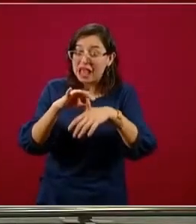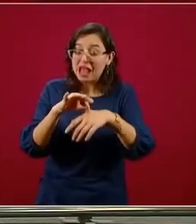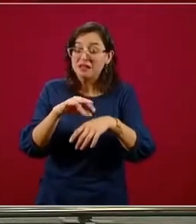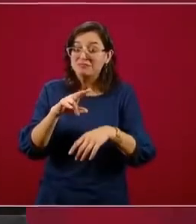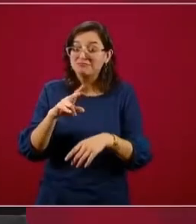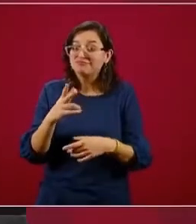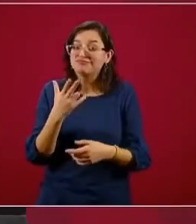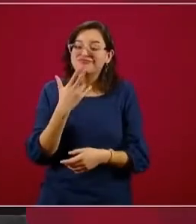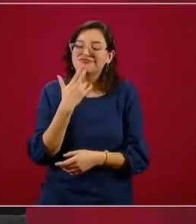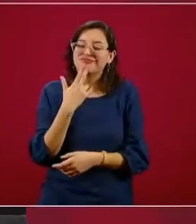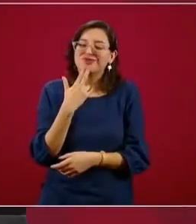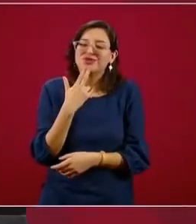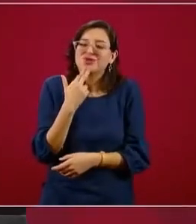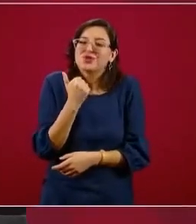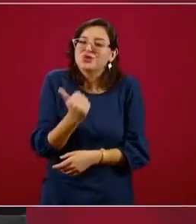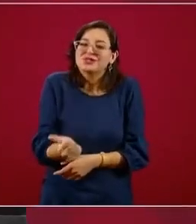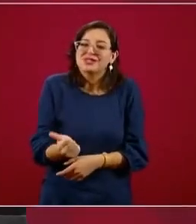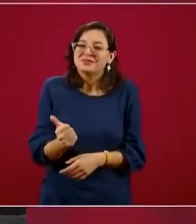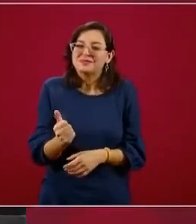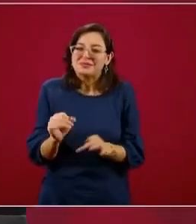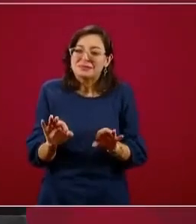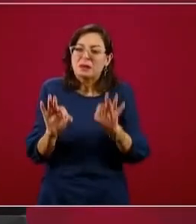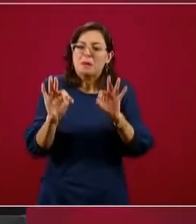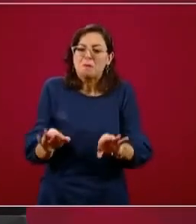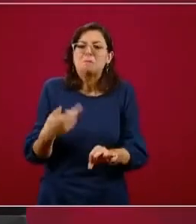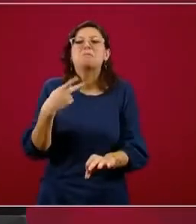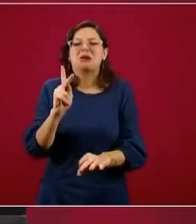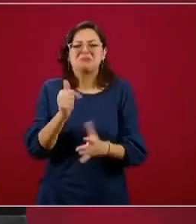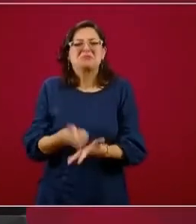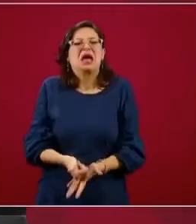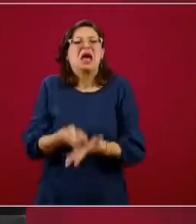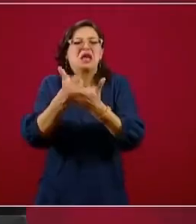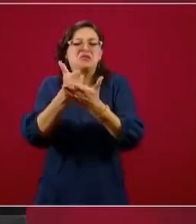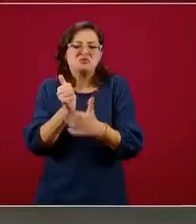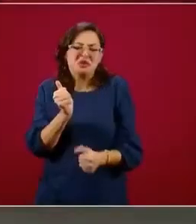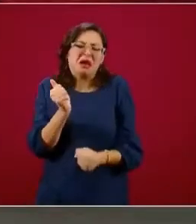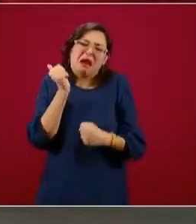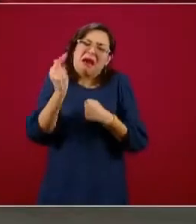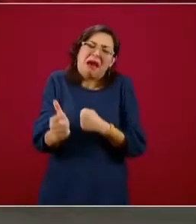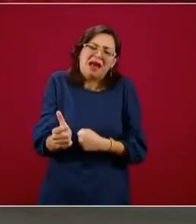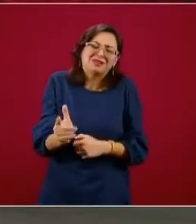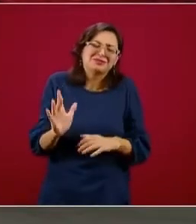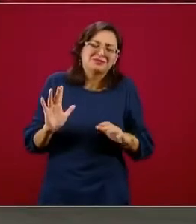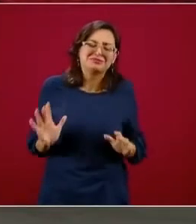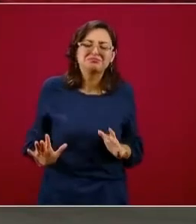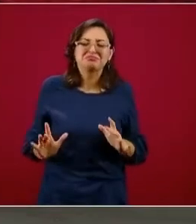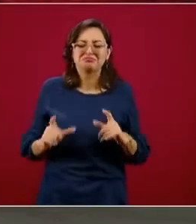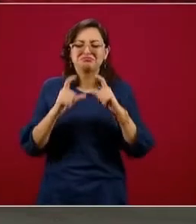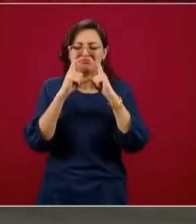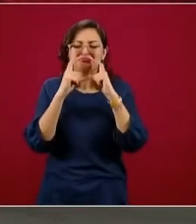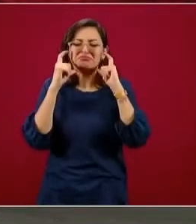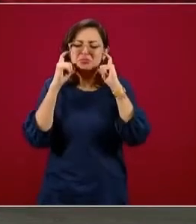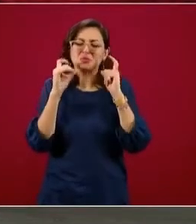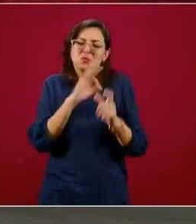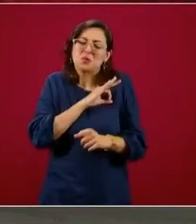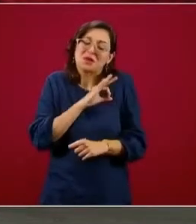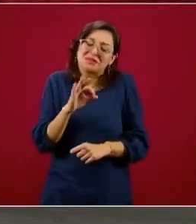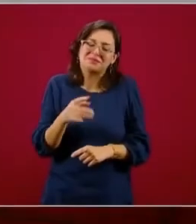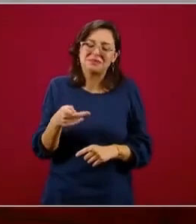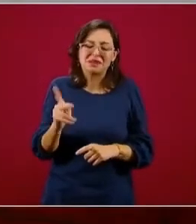comunidad, no está totalmente demostrado como un mecanismo de gran utilidad, aunque es potencialmente útil.